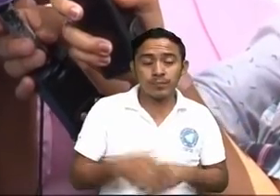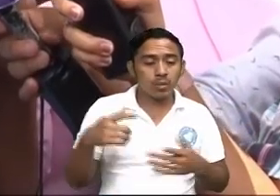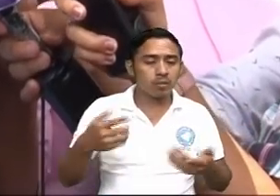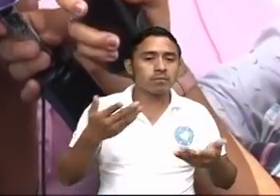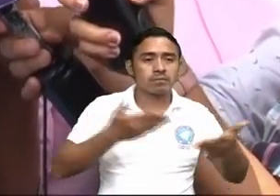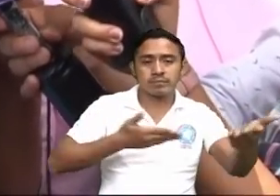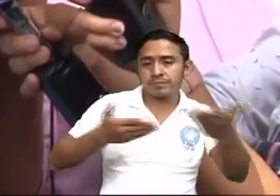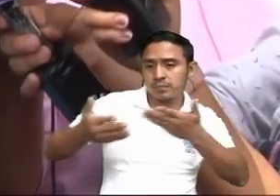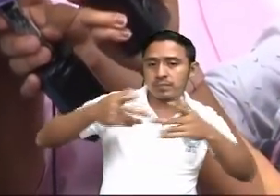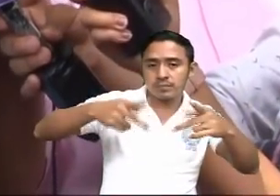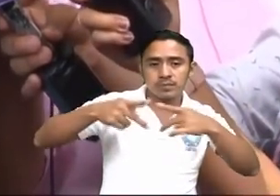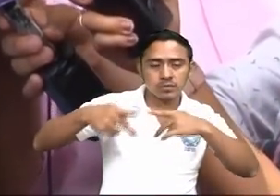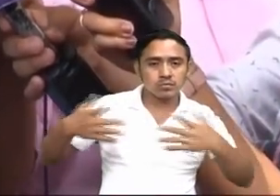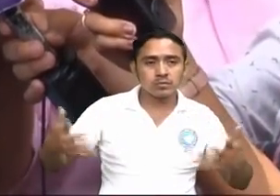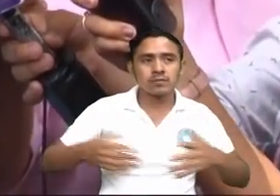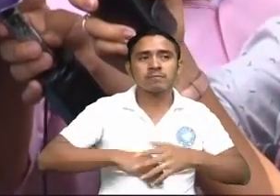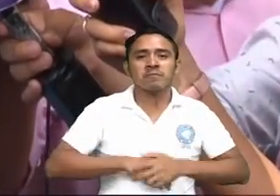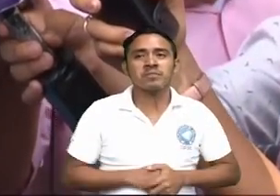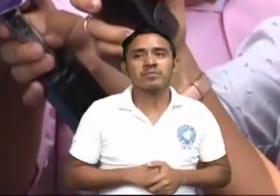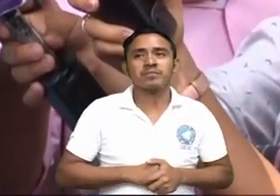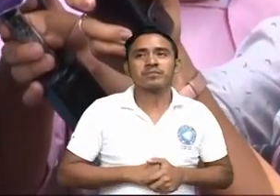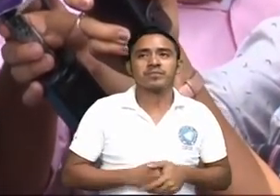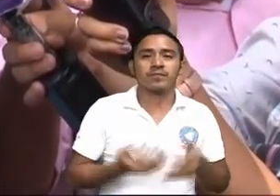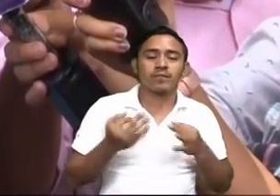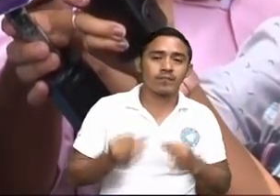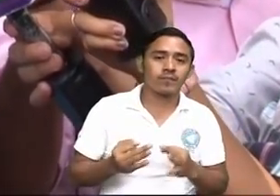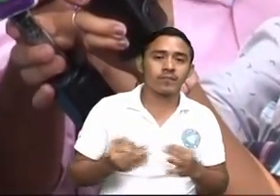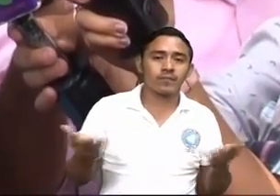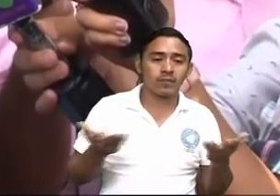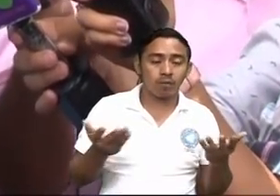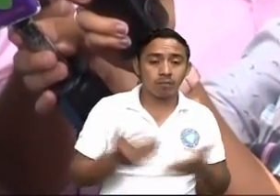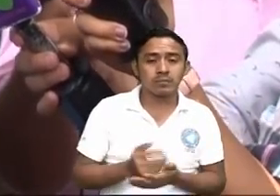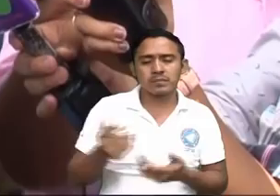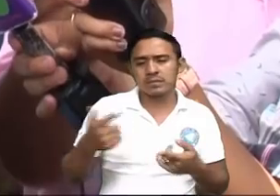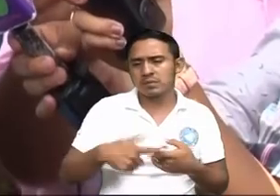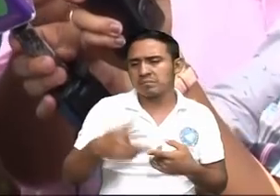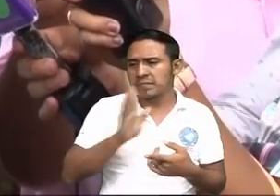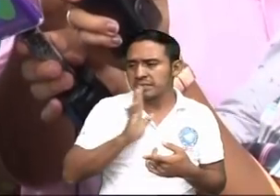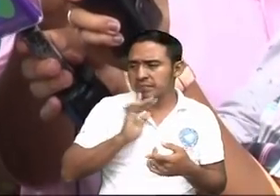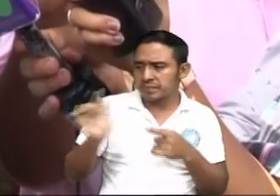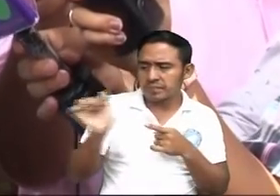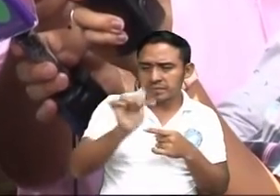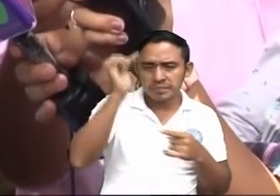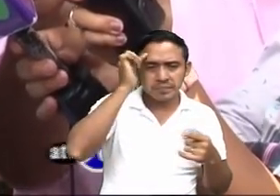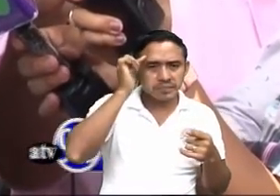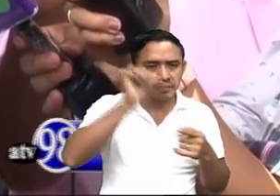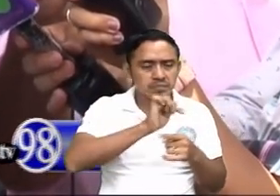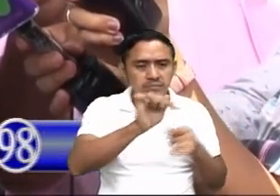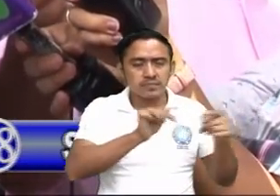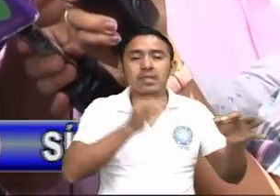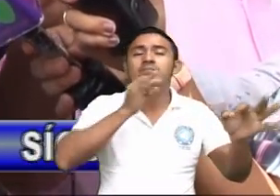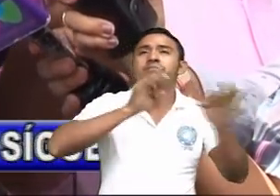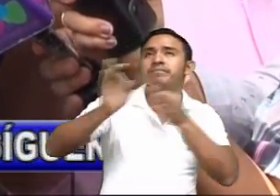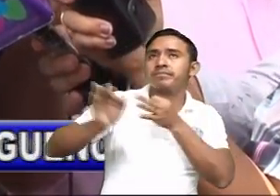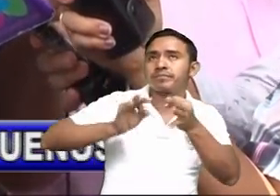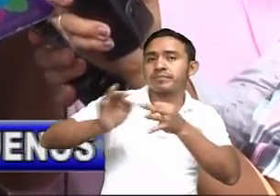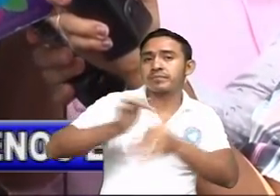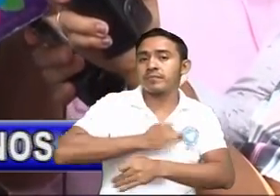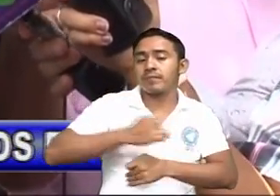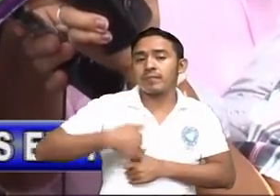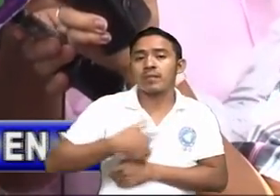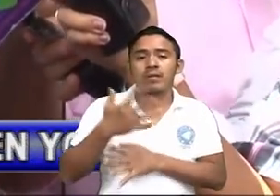población, ellos tenían algunas inquietudes, algunos comentarios sobre la obra, entonces aclarando con ellos,